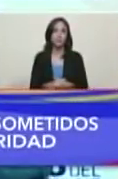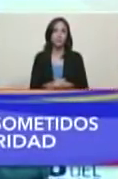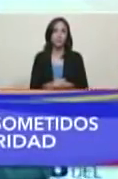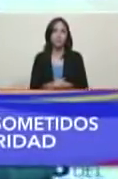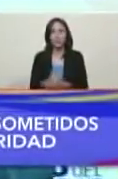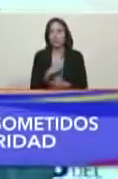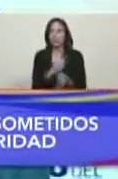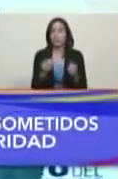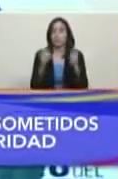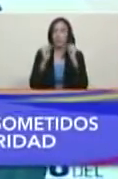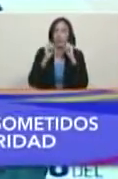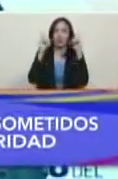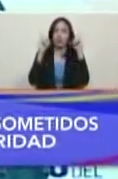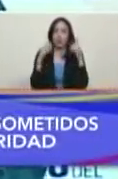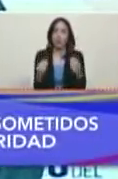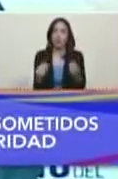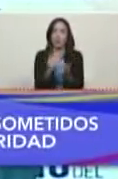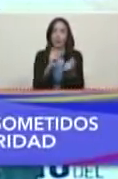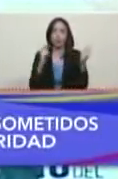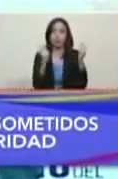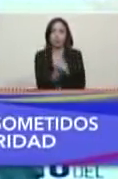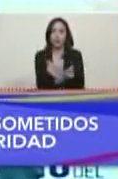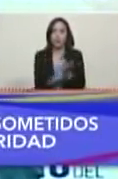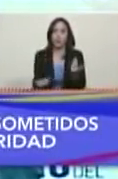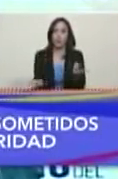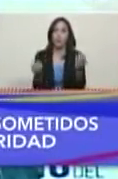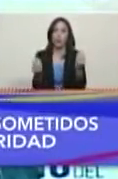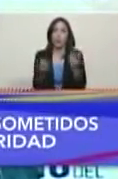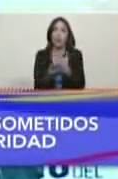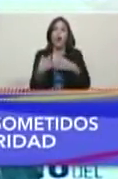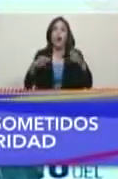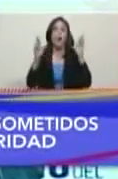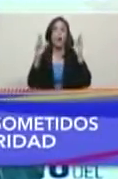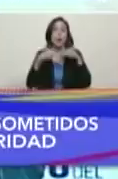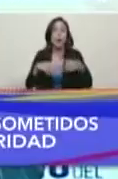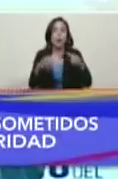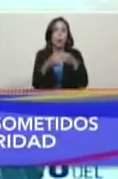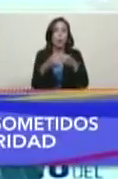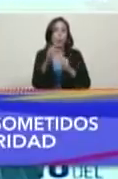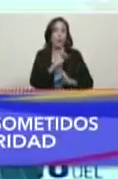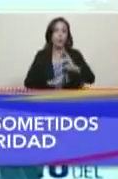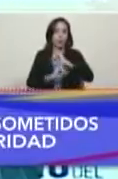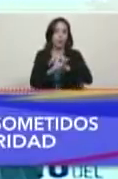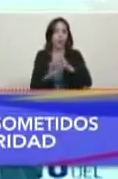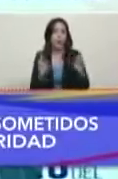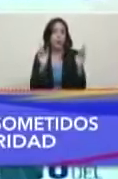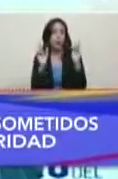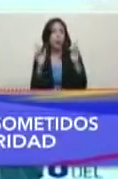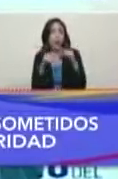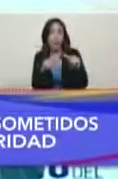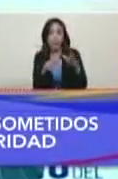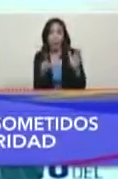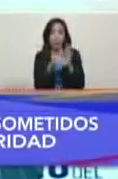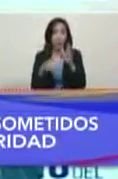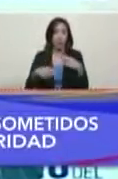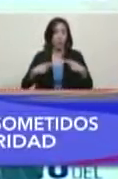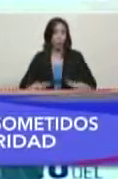cosa increíble. Yo espero que los organismos internacionales que velan por los derechos humanos